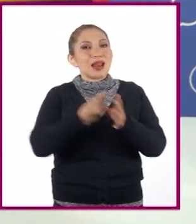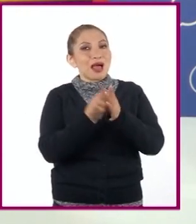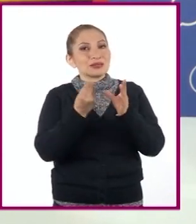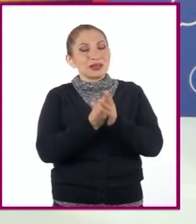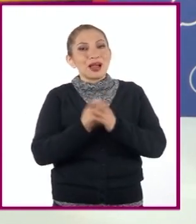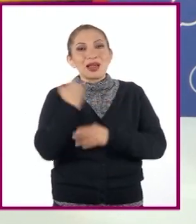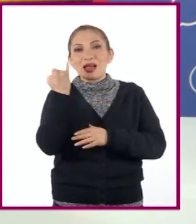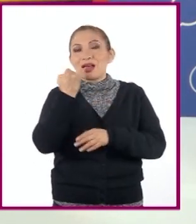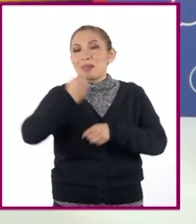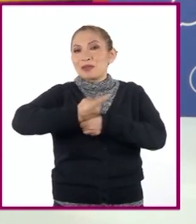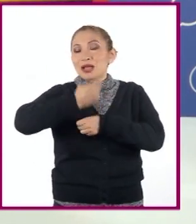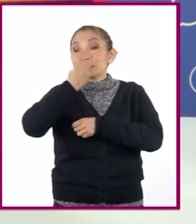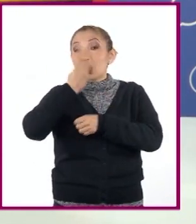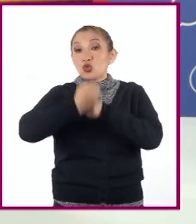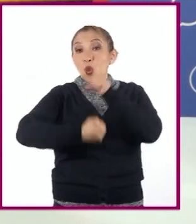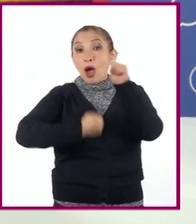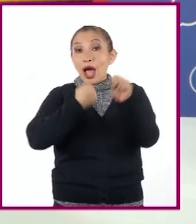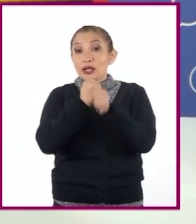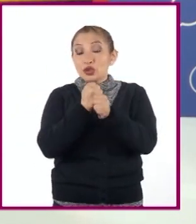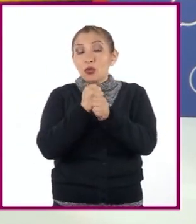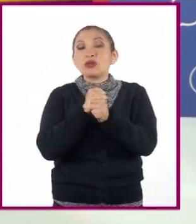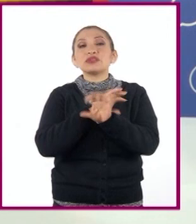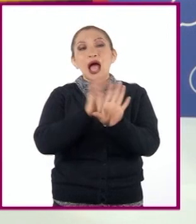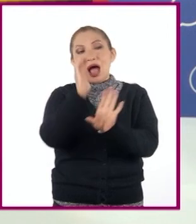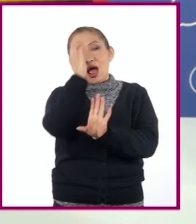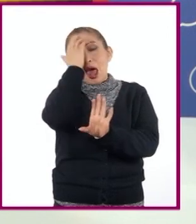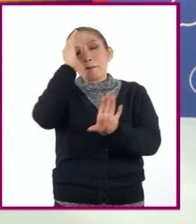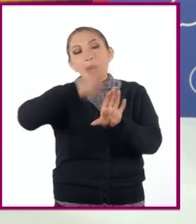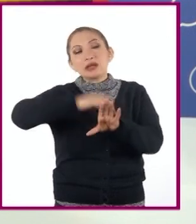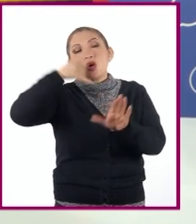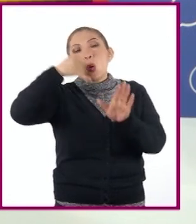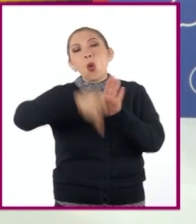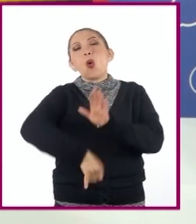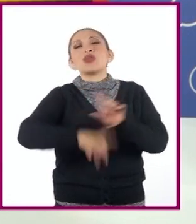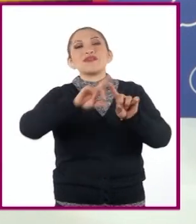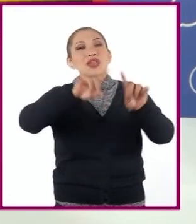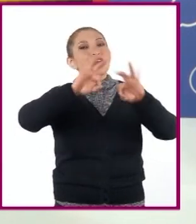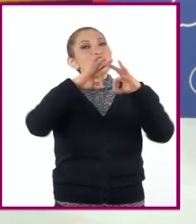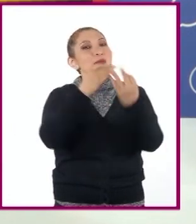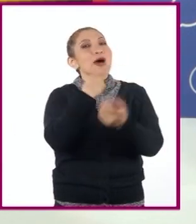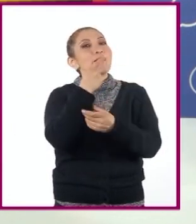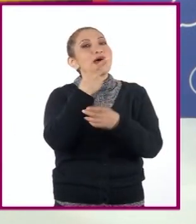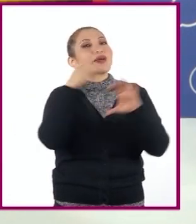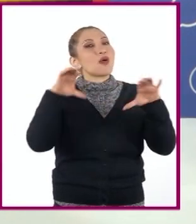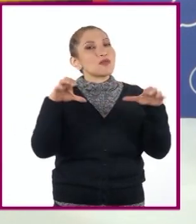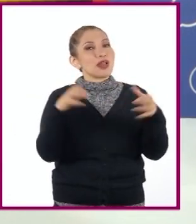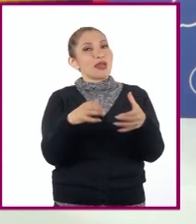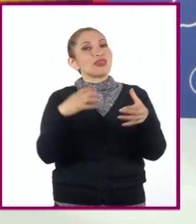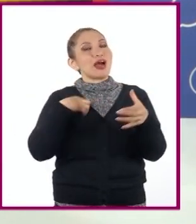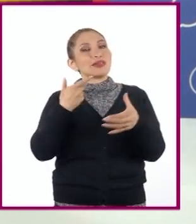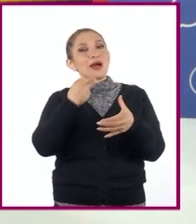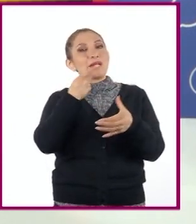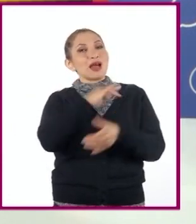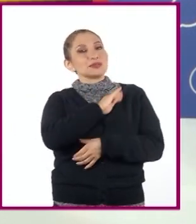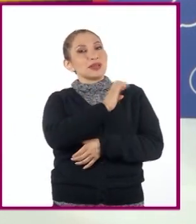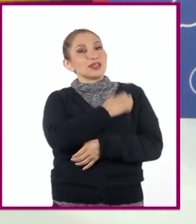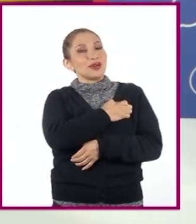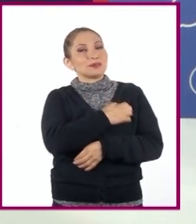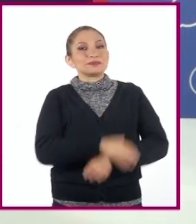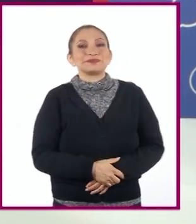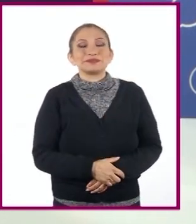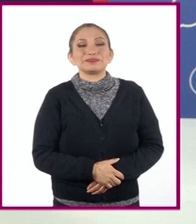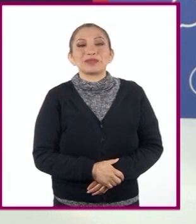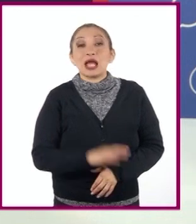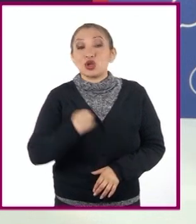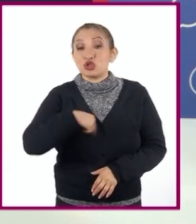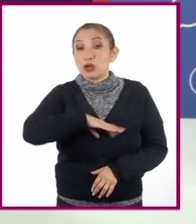de lengua materna segundo grado, en la que conocieron más de la diversidad lingüística de la comunidad hispanohablante.